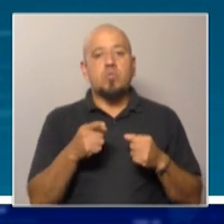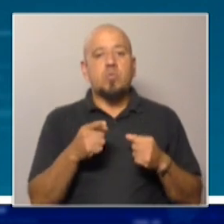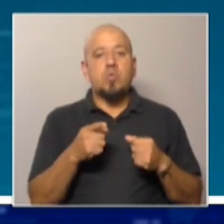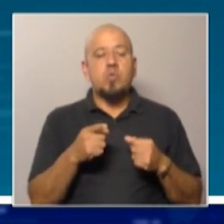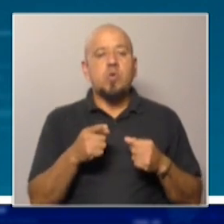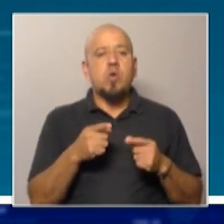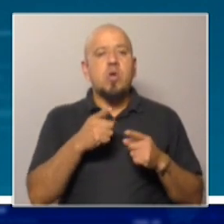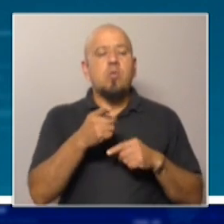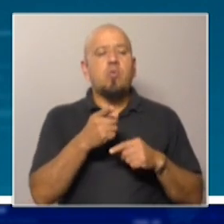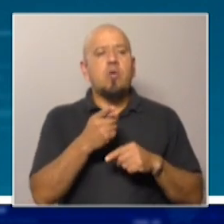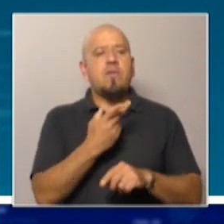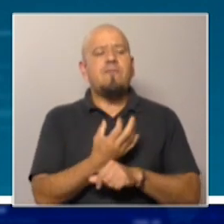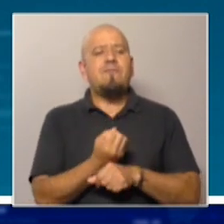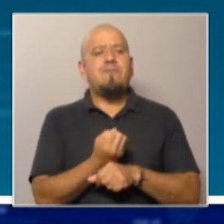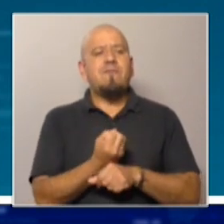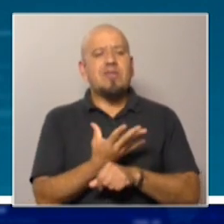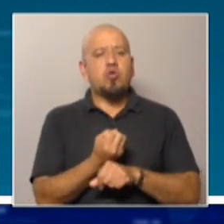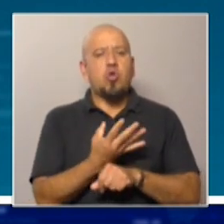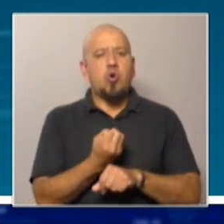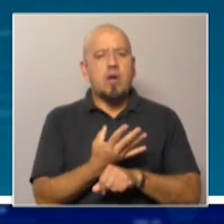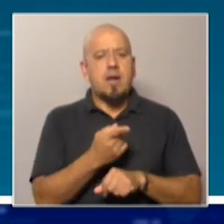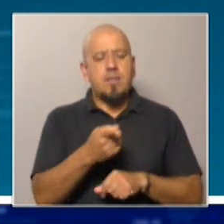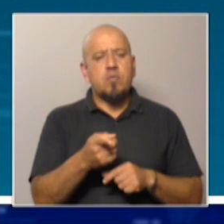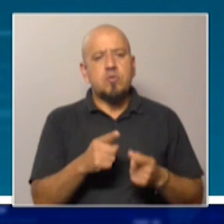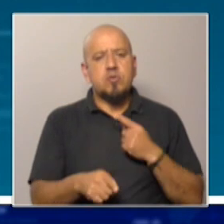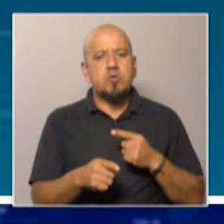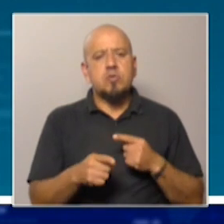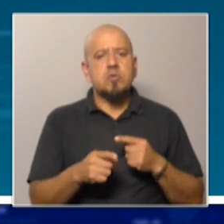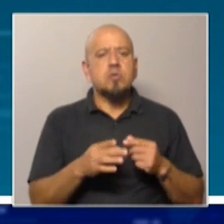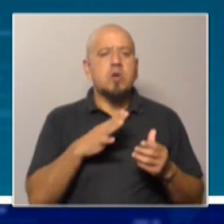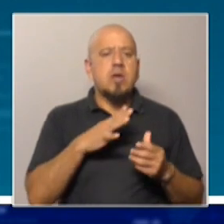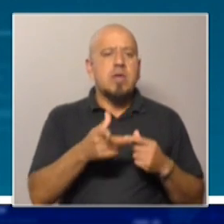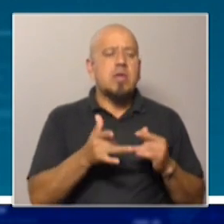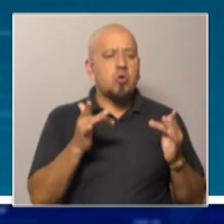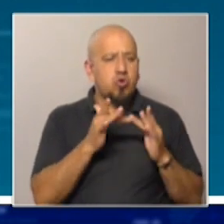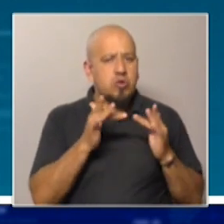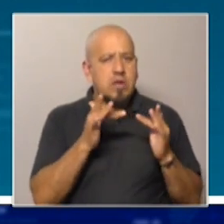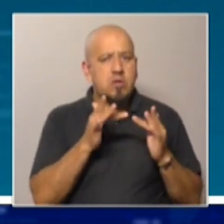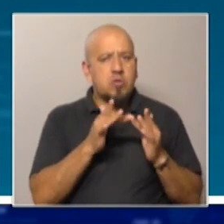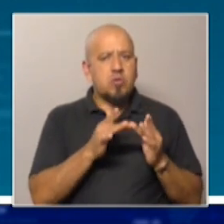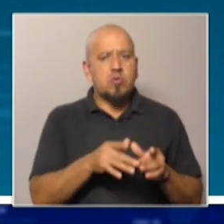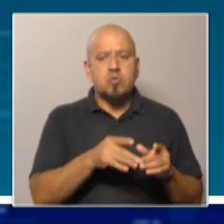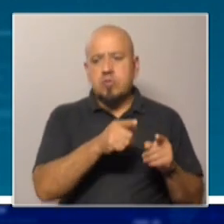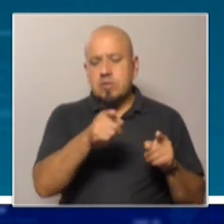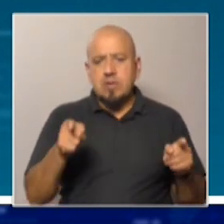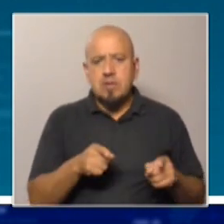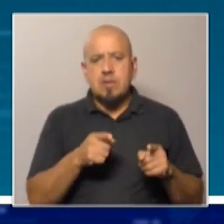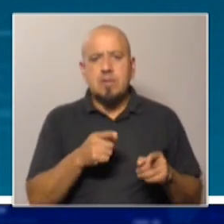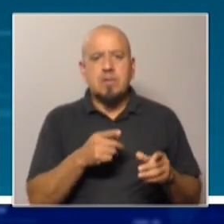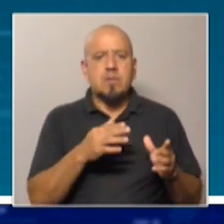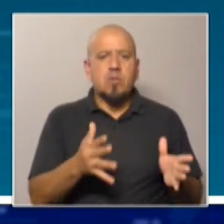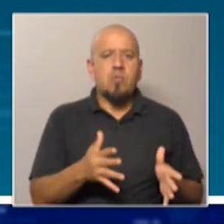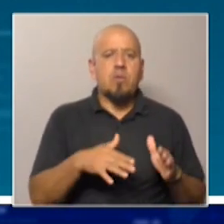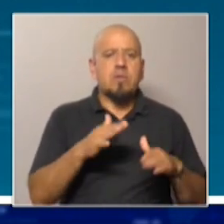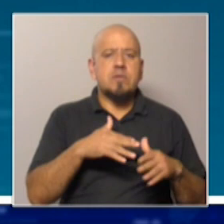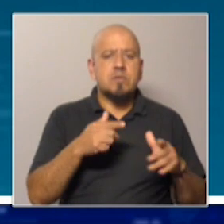de infectóloga e intensivista, teniendo en cuenta que continuamente se dan contactos de riesgo que muchas veces generan, como lo vemos